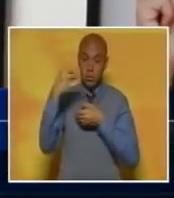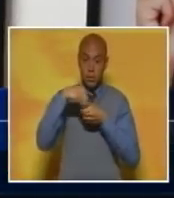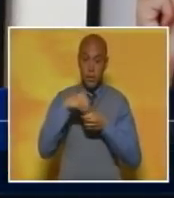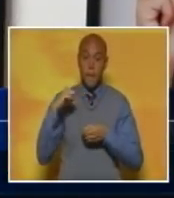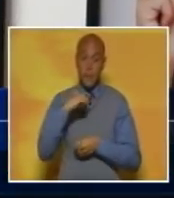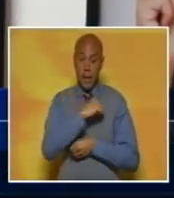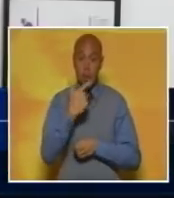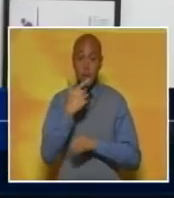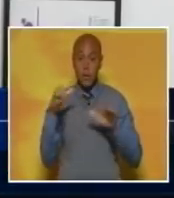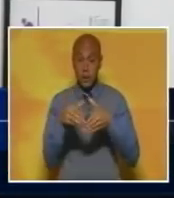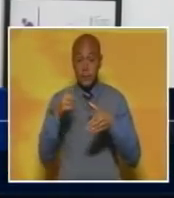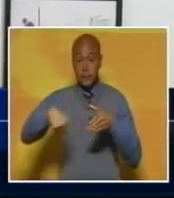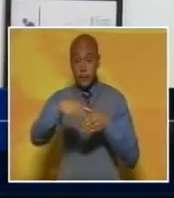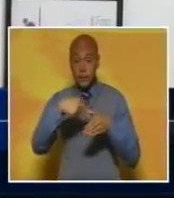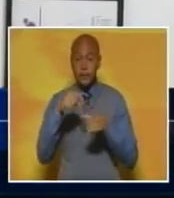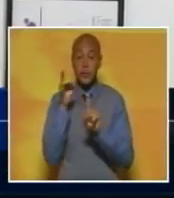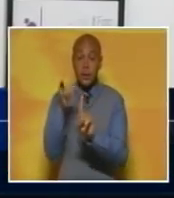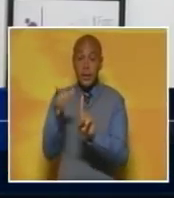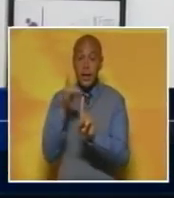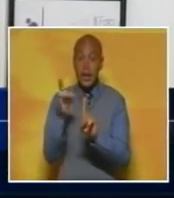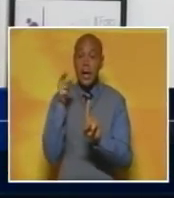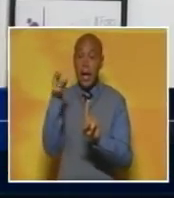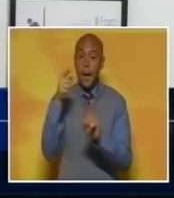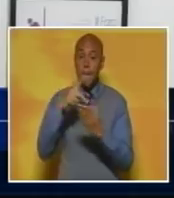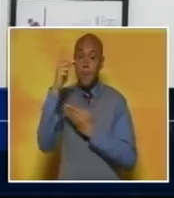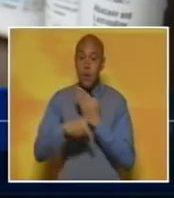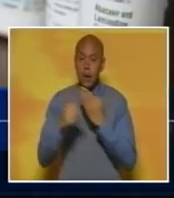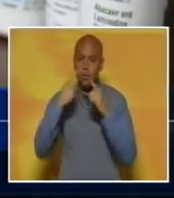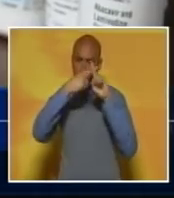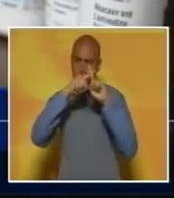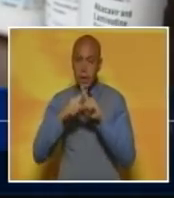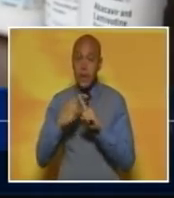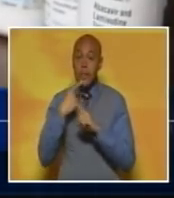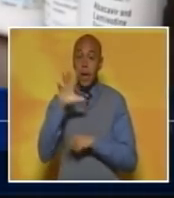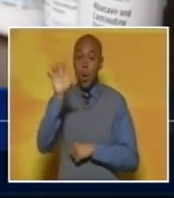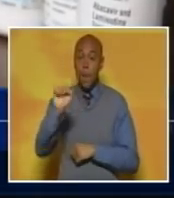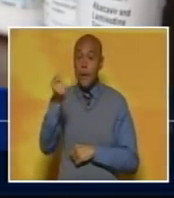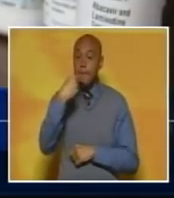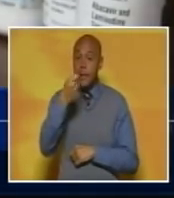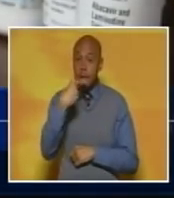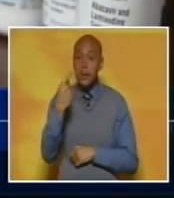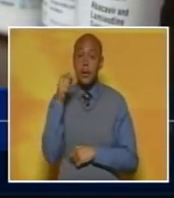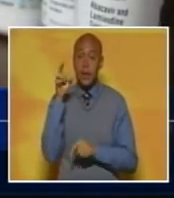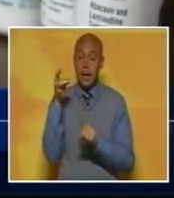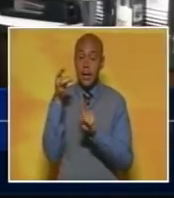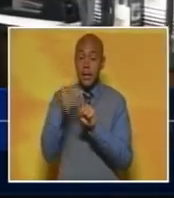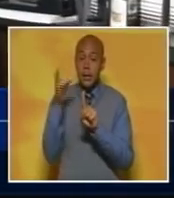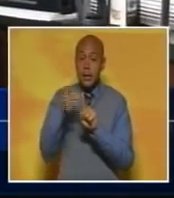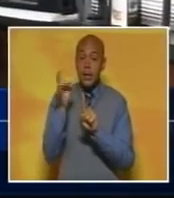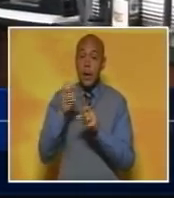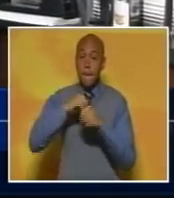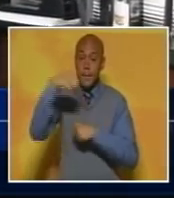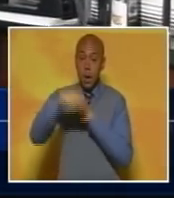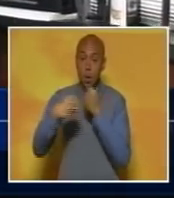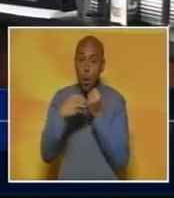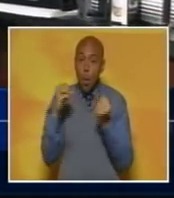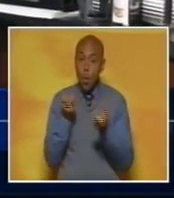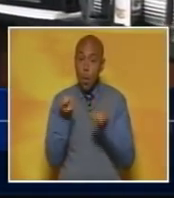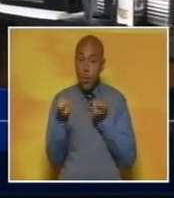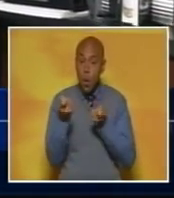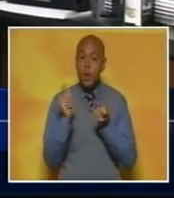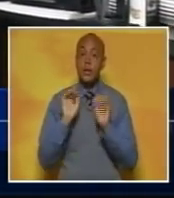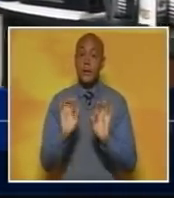de VIH que maneja el gobierno central no tiene previsto la compra de medicamentos antirretrovirales y demás insumos necesarios